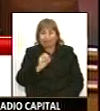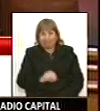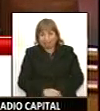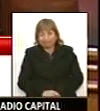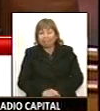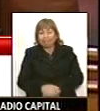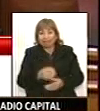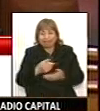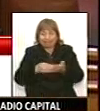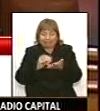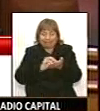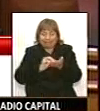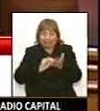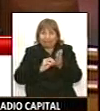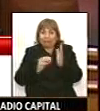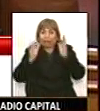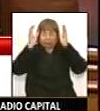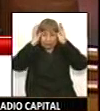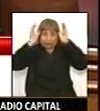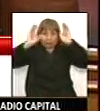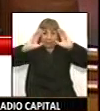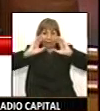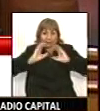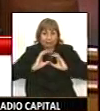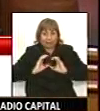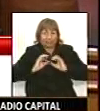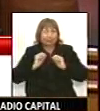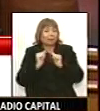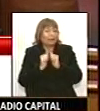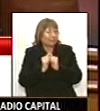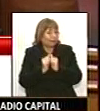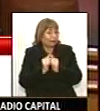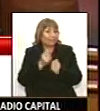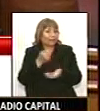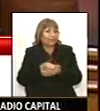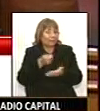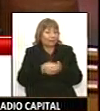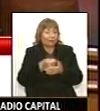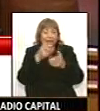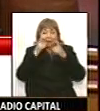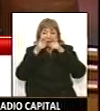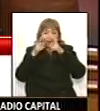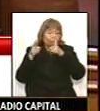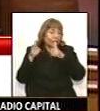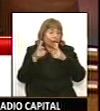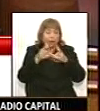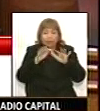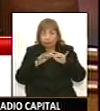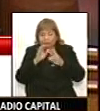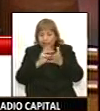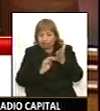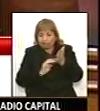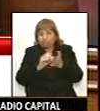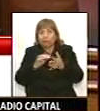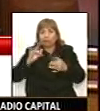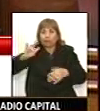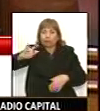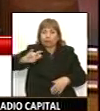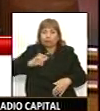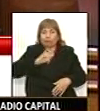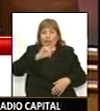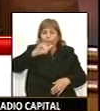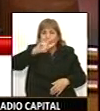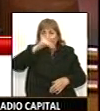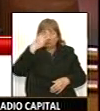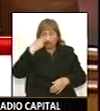4.637.460, previa suscripción de convenio con la finalidad de financiar la estación de la vigilancia electrónica y la vigilancia aérea con aeronaves